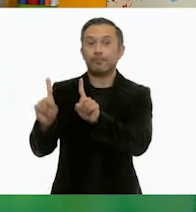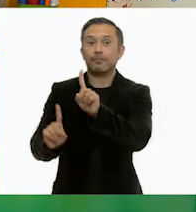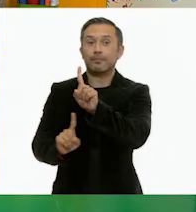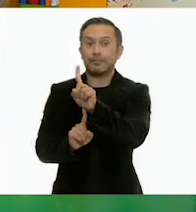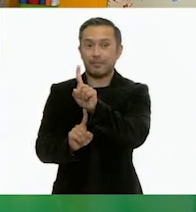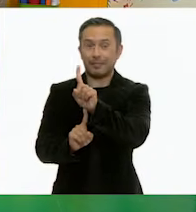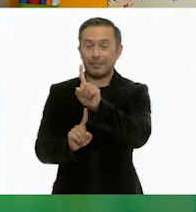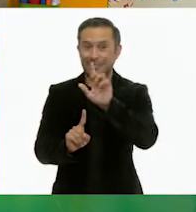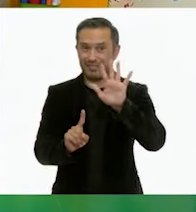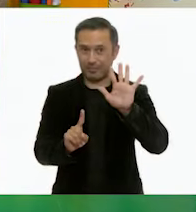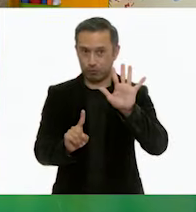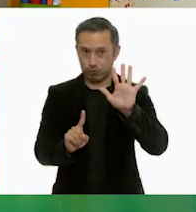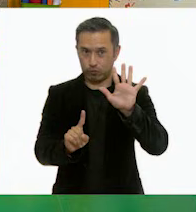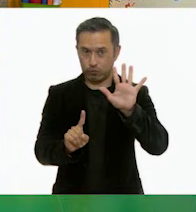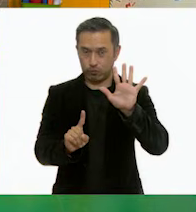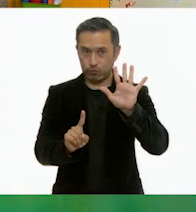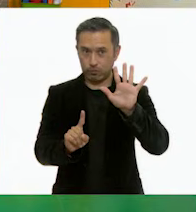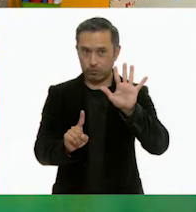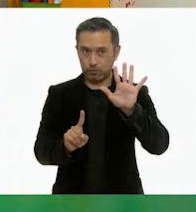cinco,